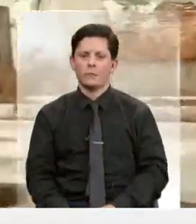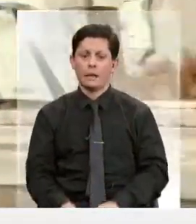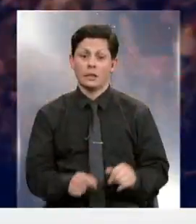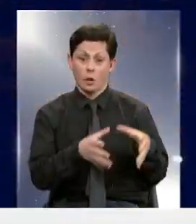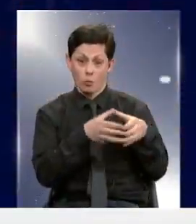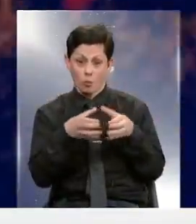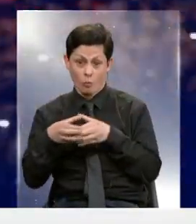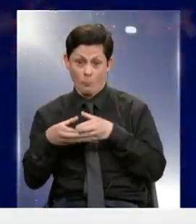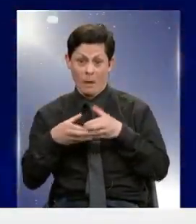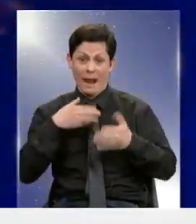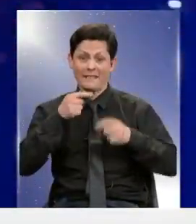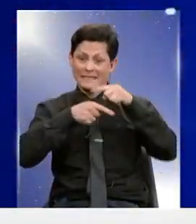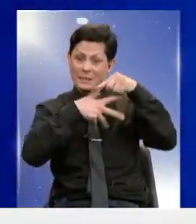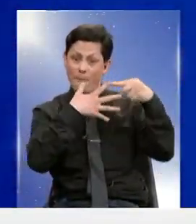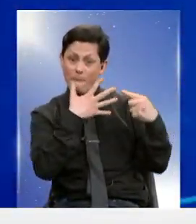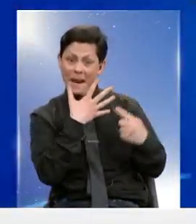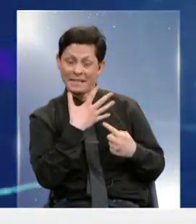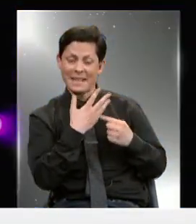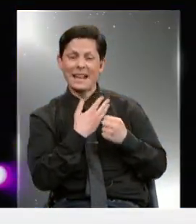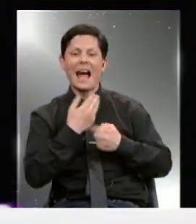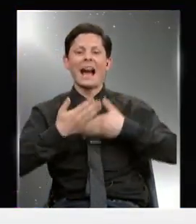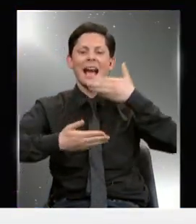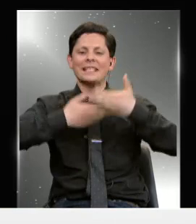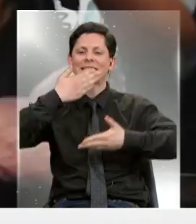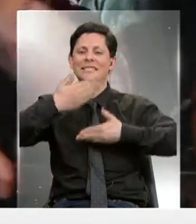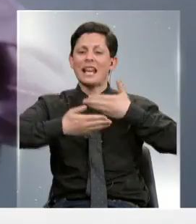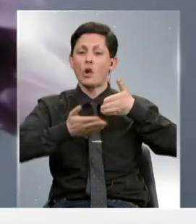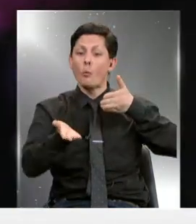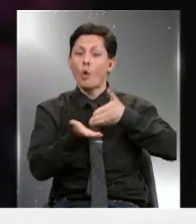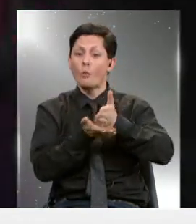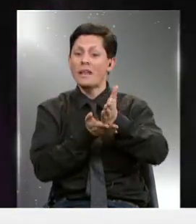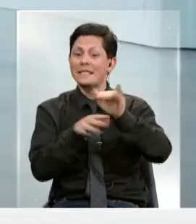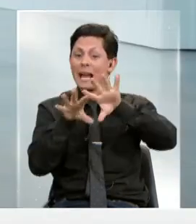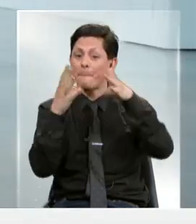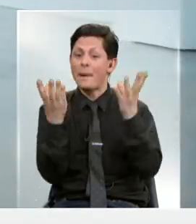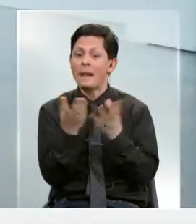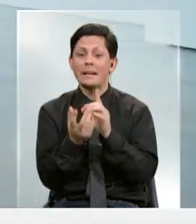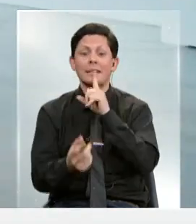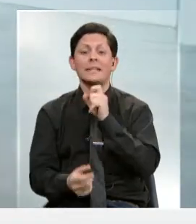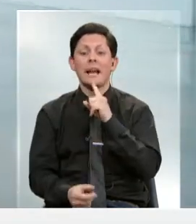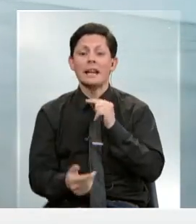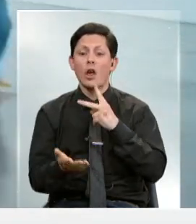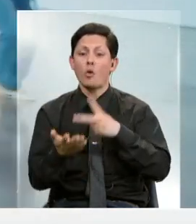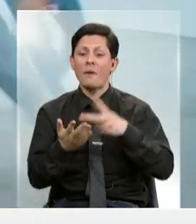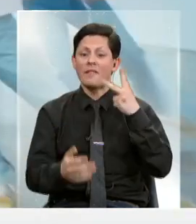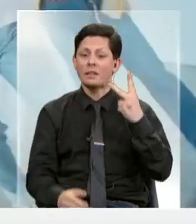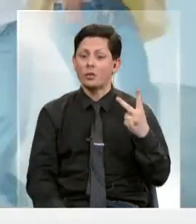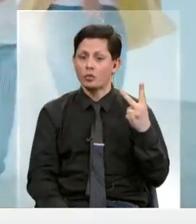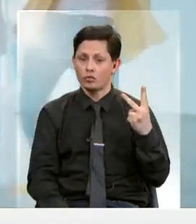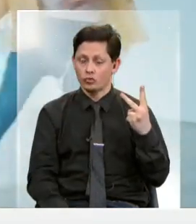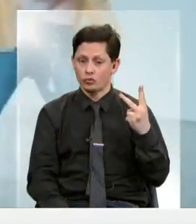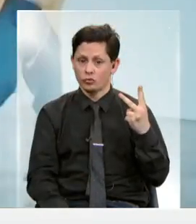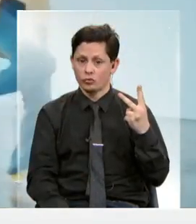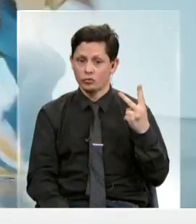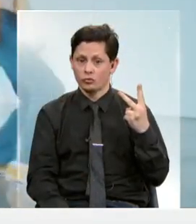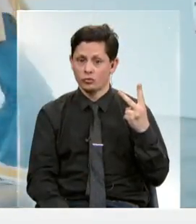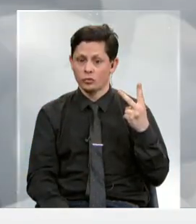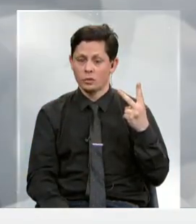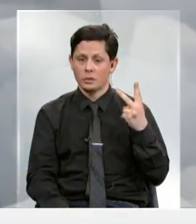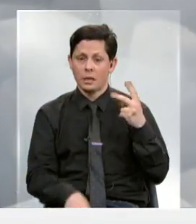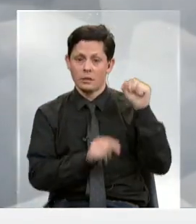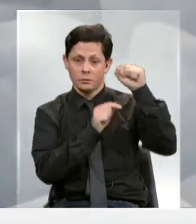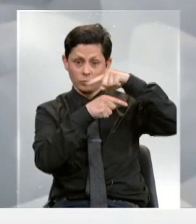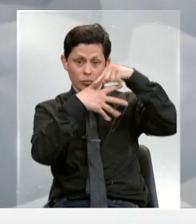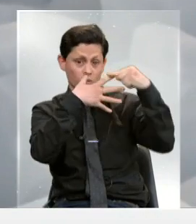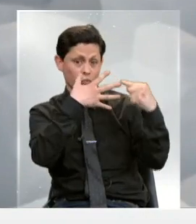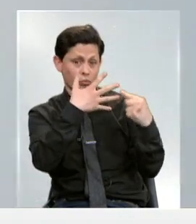son parte de las canciones que podríamos escuchar cuando comience el Mundial de Qatar 2022. Y es que se filtró la